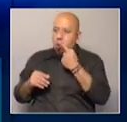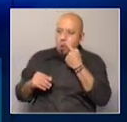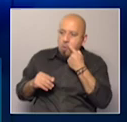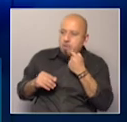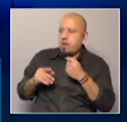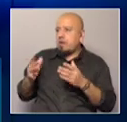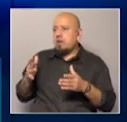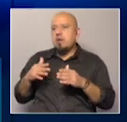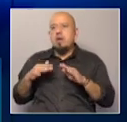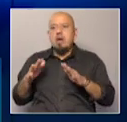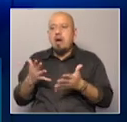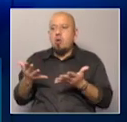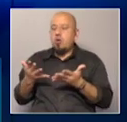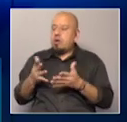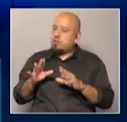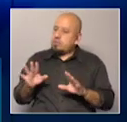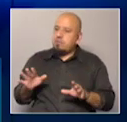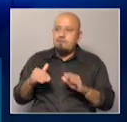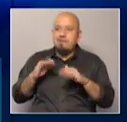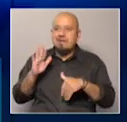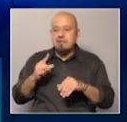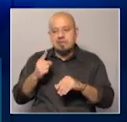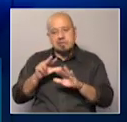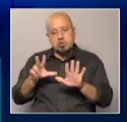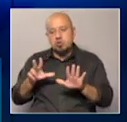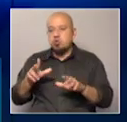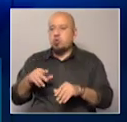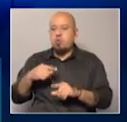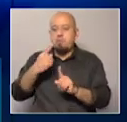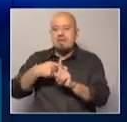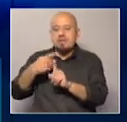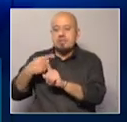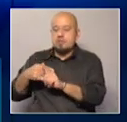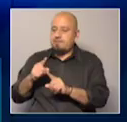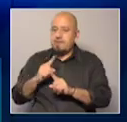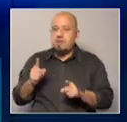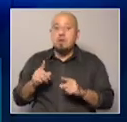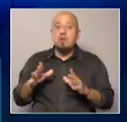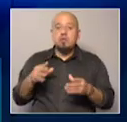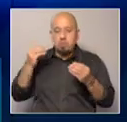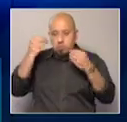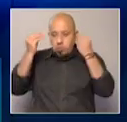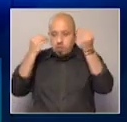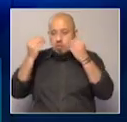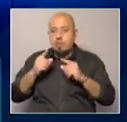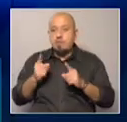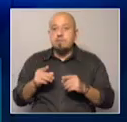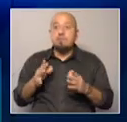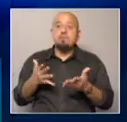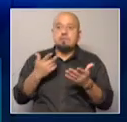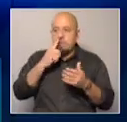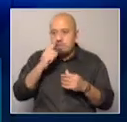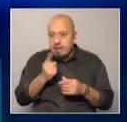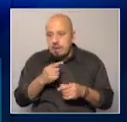adoptar llevaba más de eso. Ahora está establecido que más de 18 meses no puede llevar eso. También generó preocupaciones, es decir, bueno, va a ser más